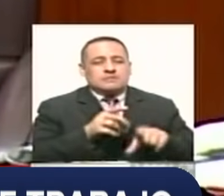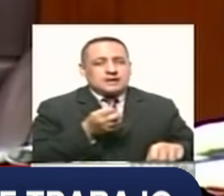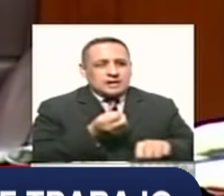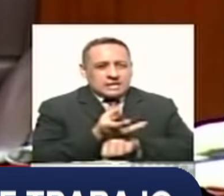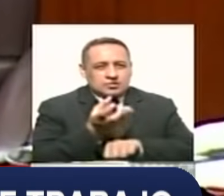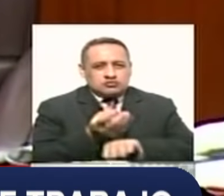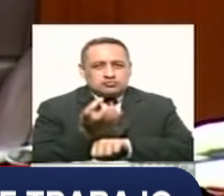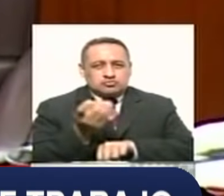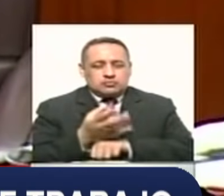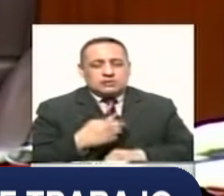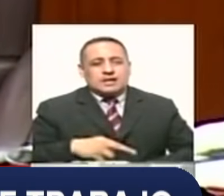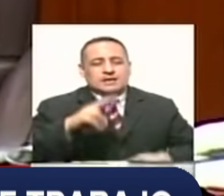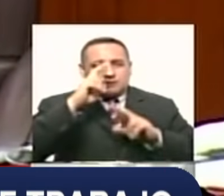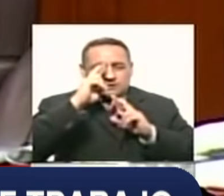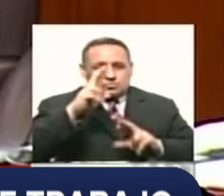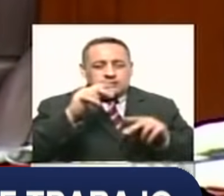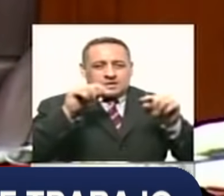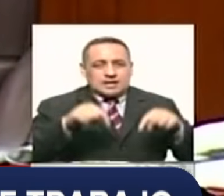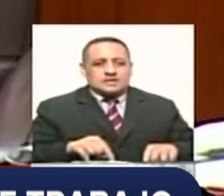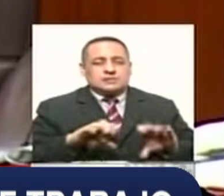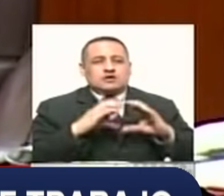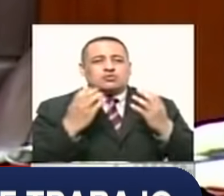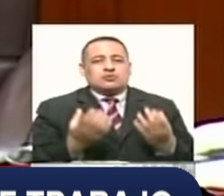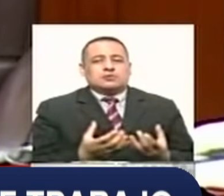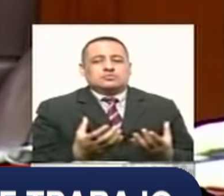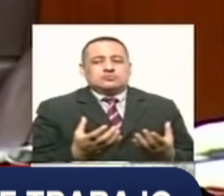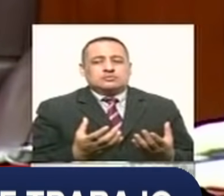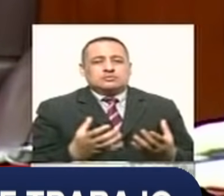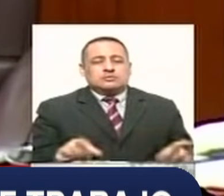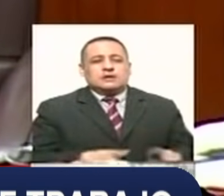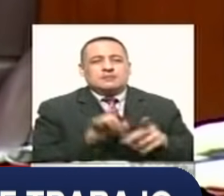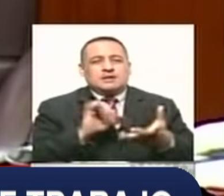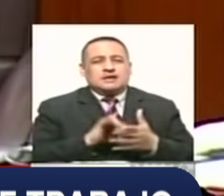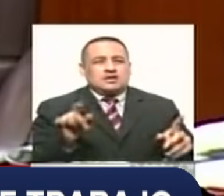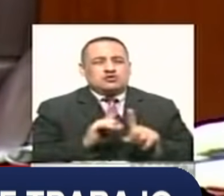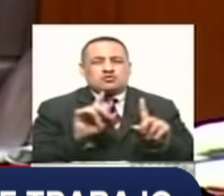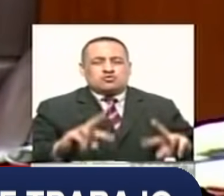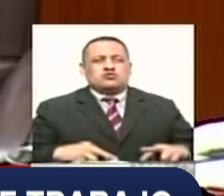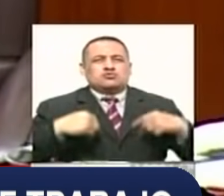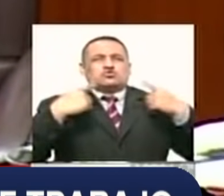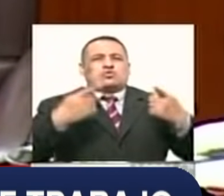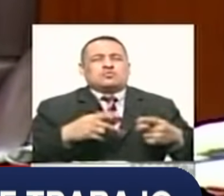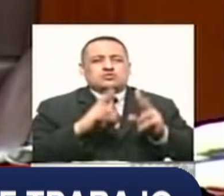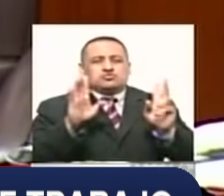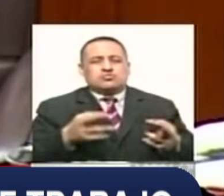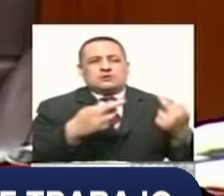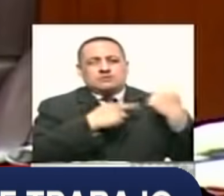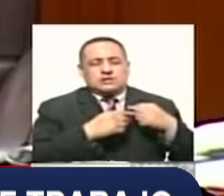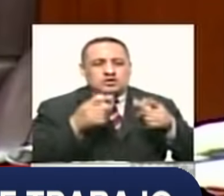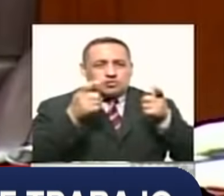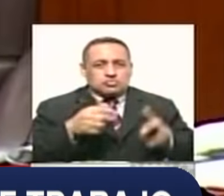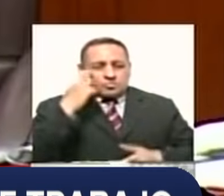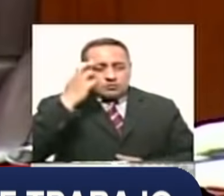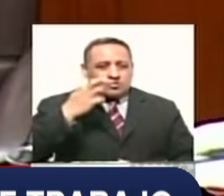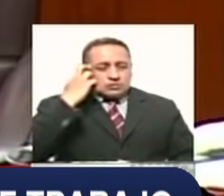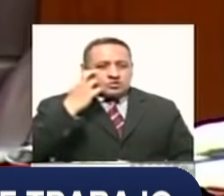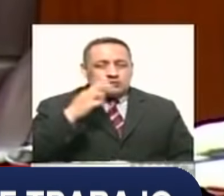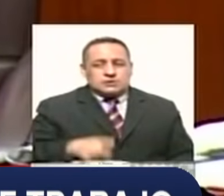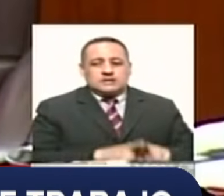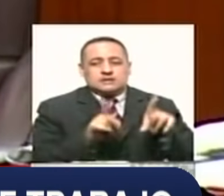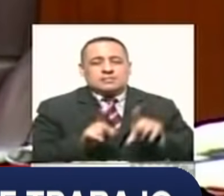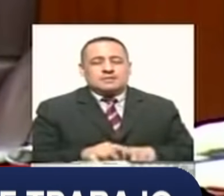Exhorto respetuosamente a este Congreso a que no exceda su facultad constitucional de control político